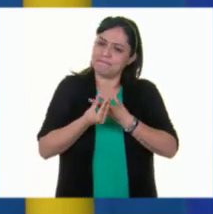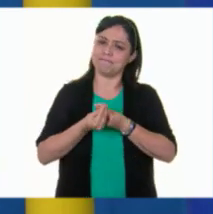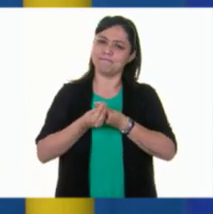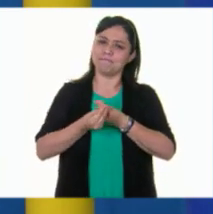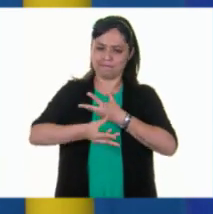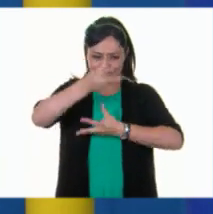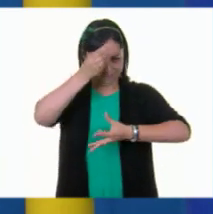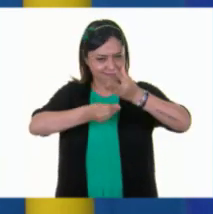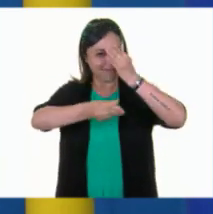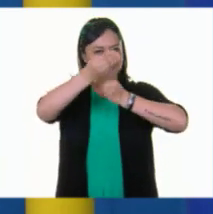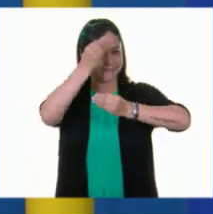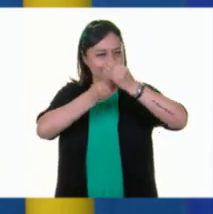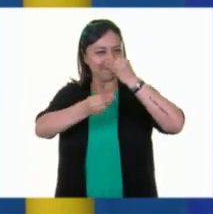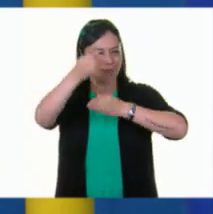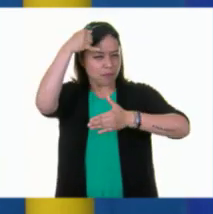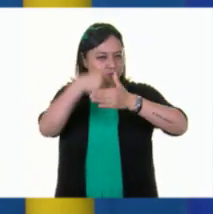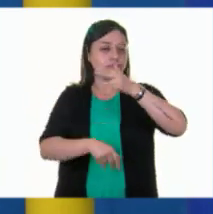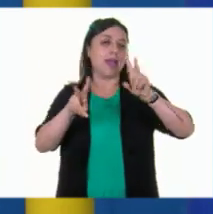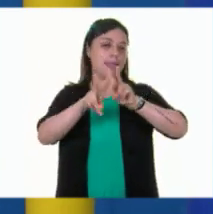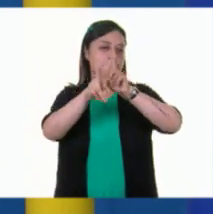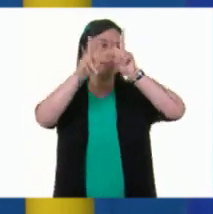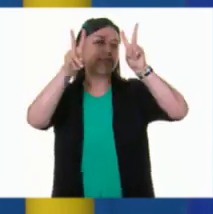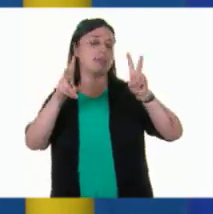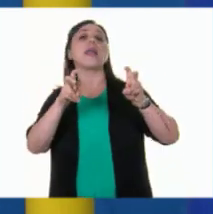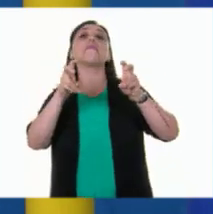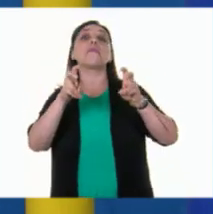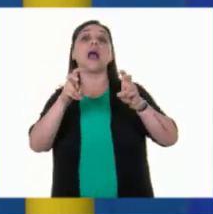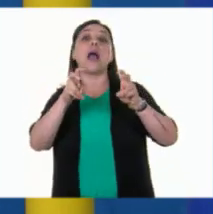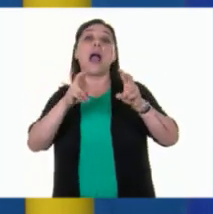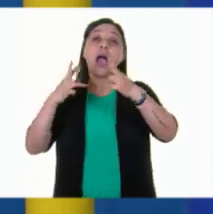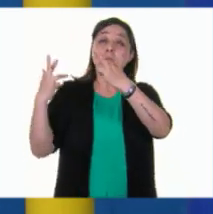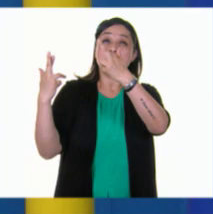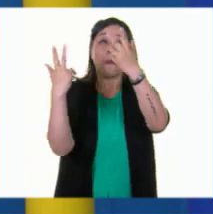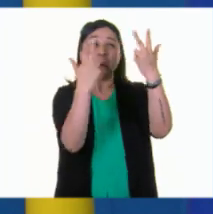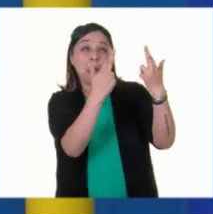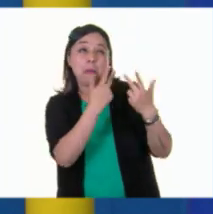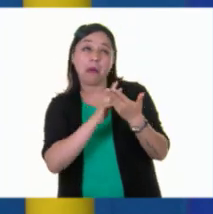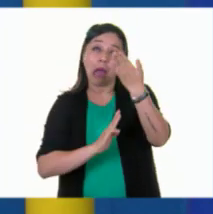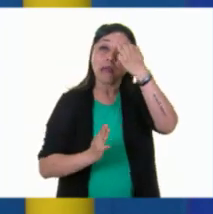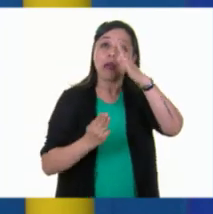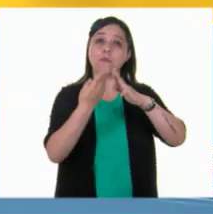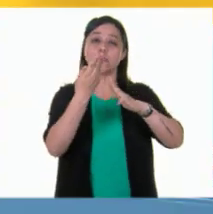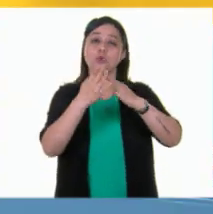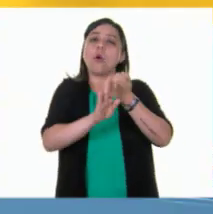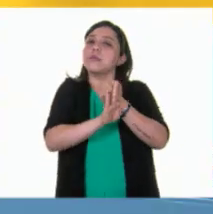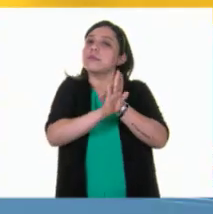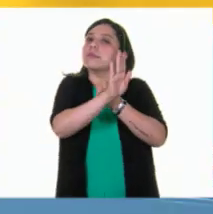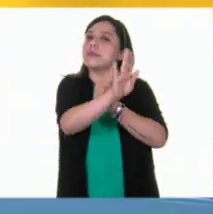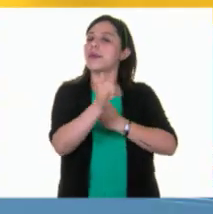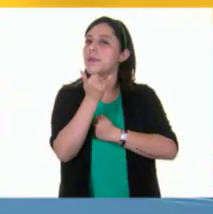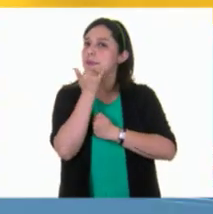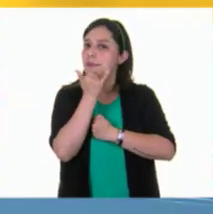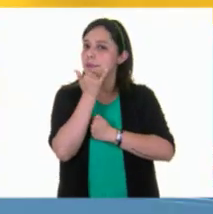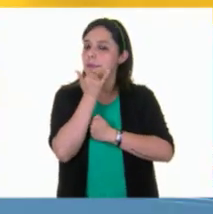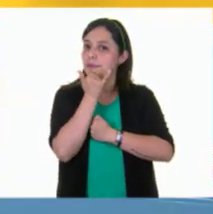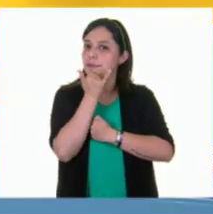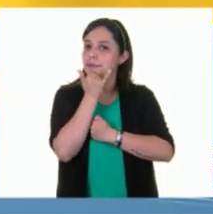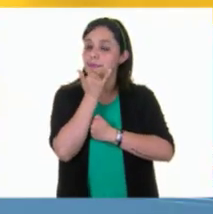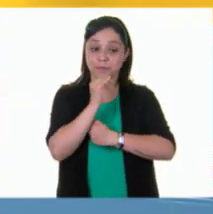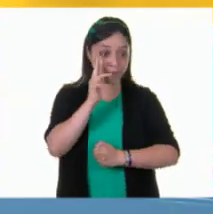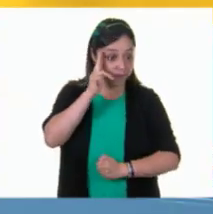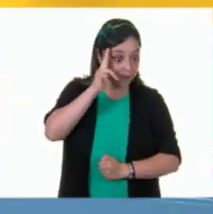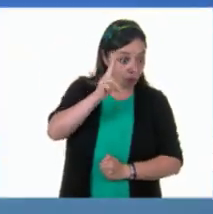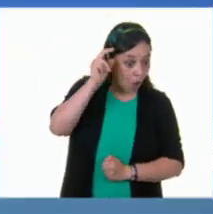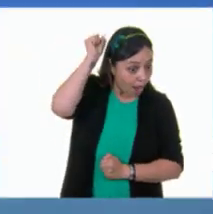de este importante tema titulado Prevención de los desastres en el mundo. Y ahora sí, hola